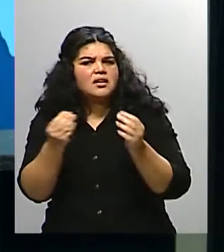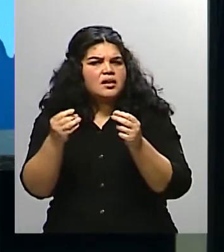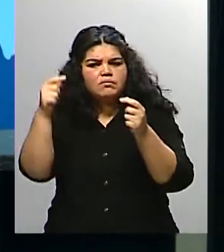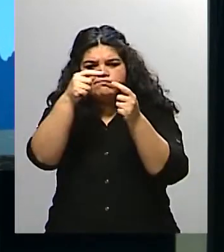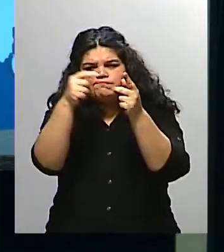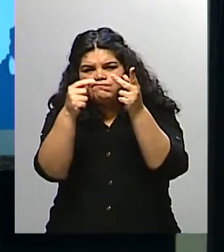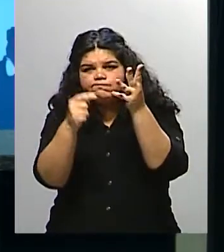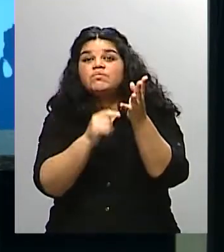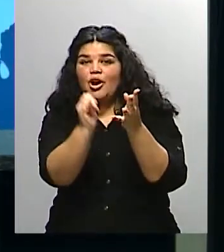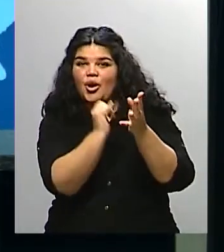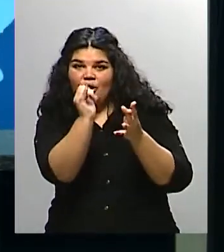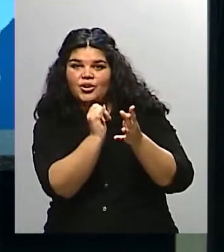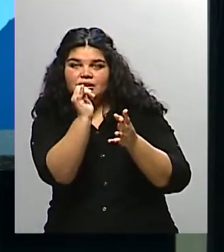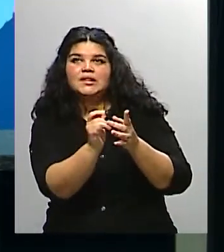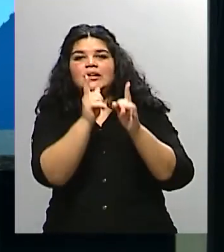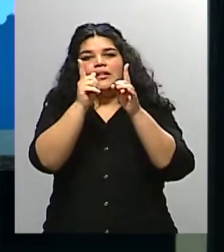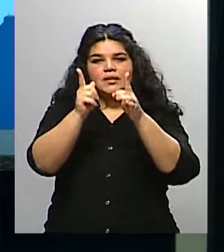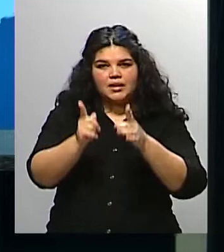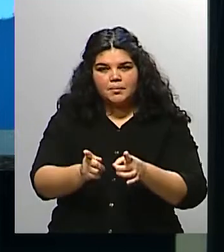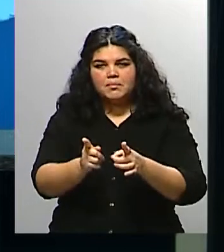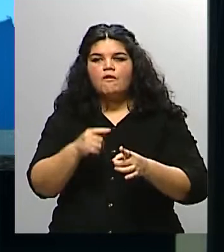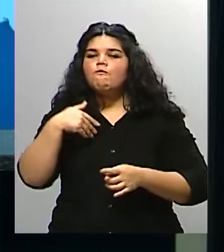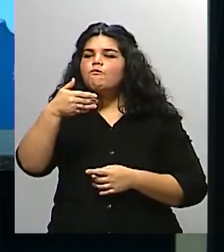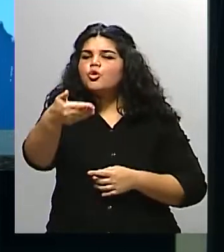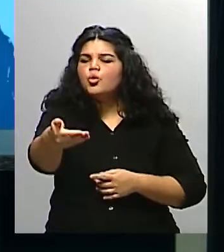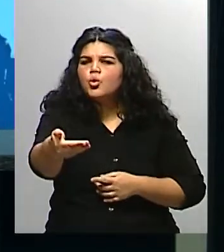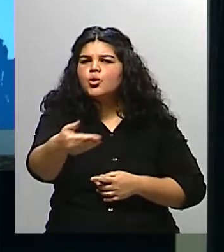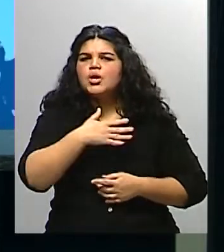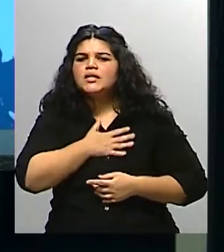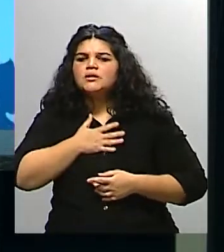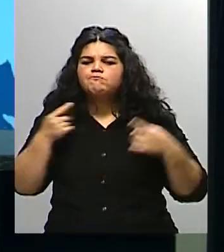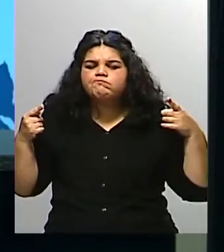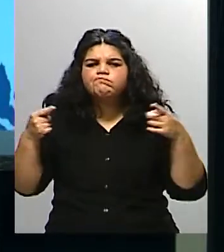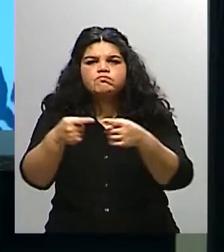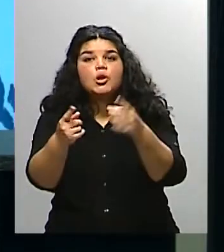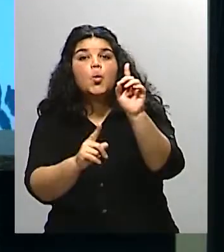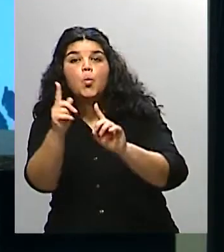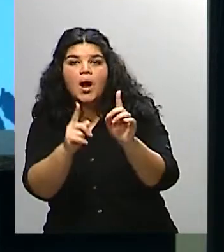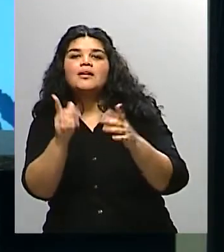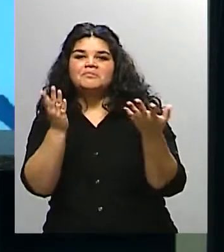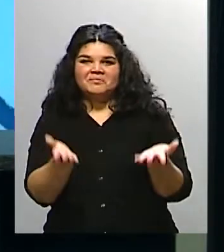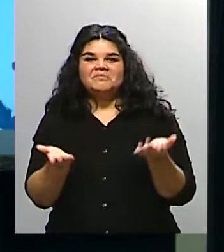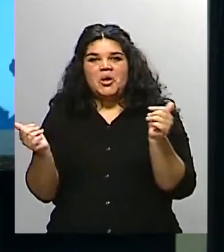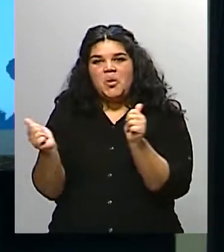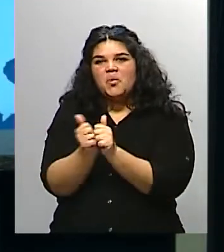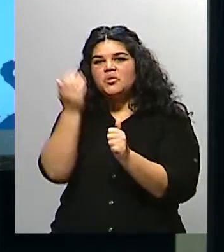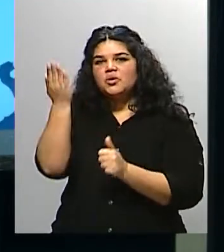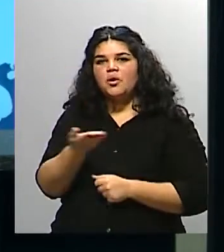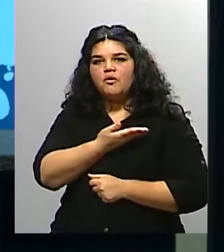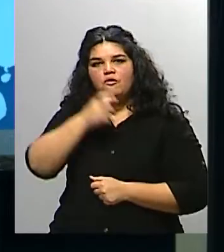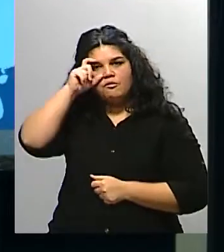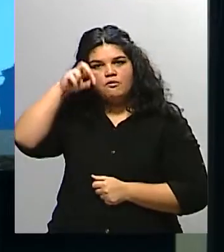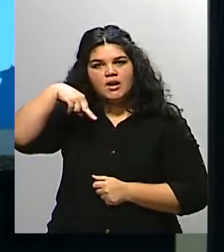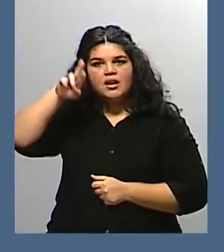todo cuáles son las perspectivas para el futuro. Así es que lo vamos a hacer con Fernando Trujillo, que es